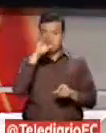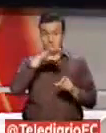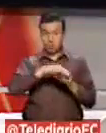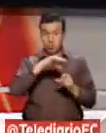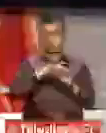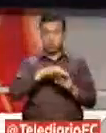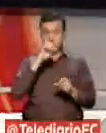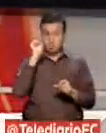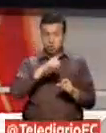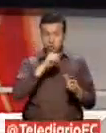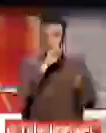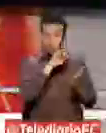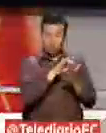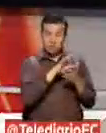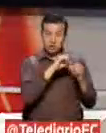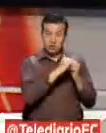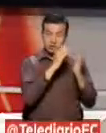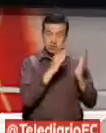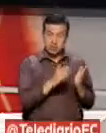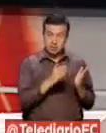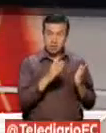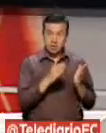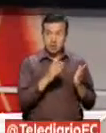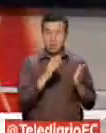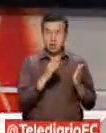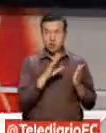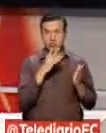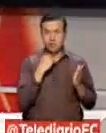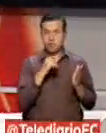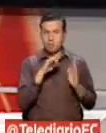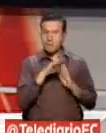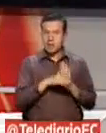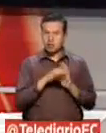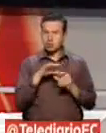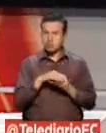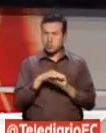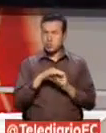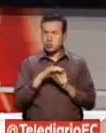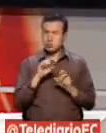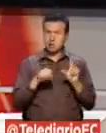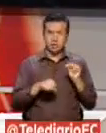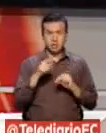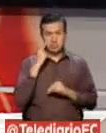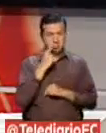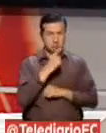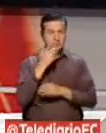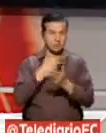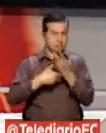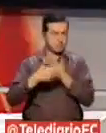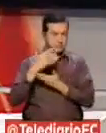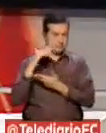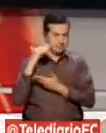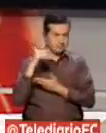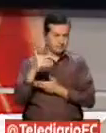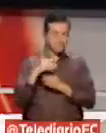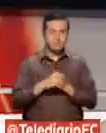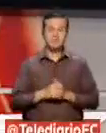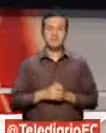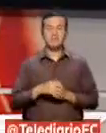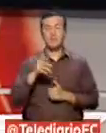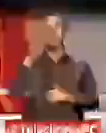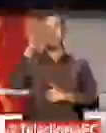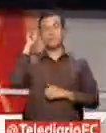los necesarios para aprobar la destitución de asambleístas? Lo estaremos conversando. Además, José Rivera,